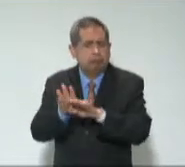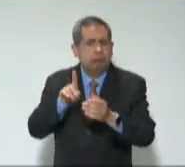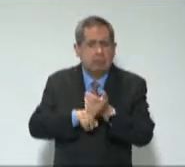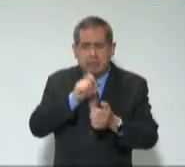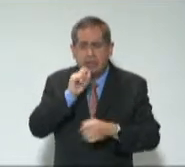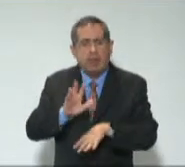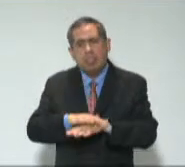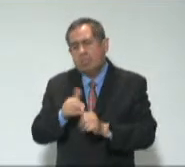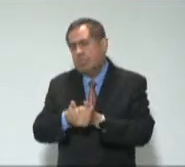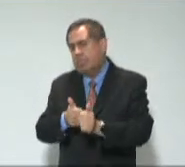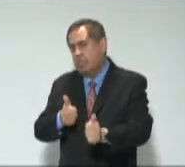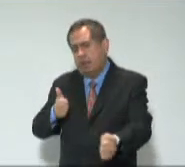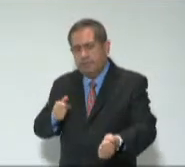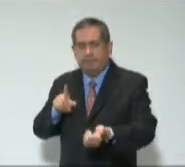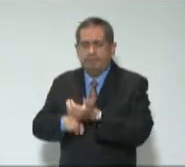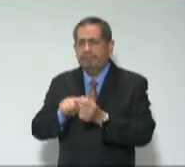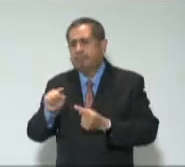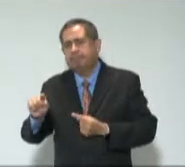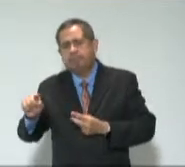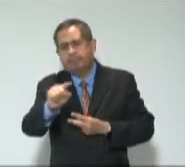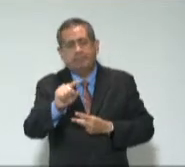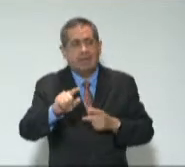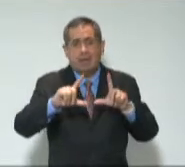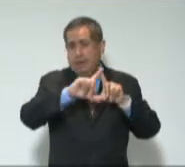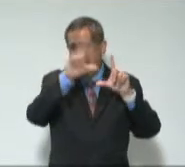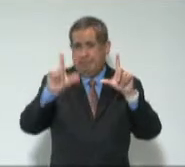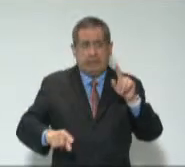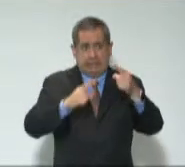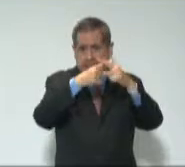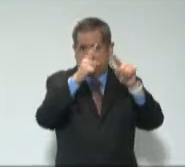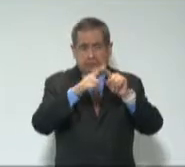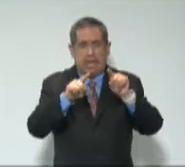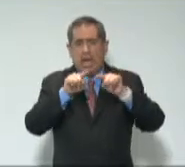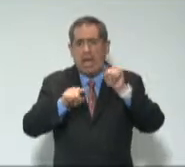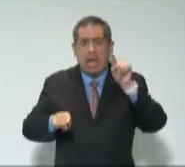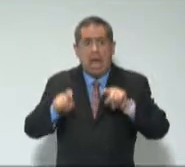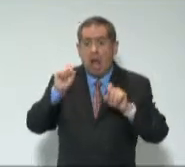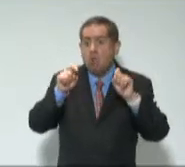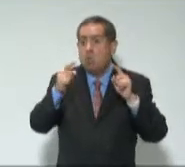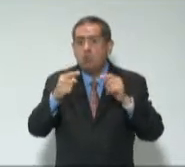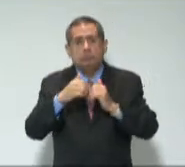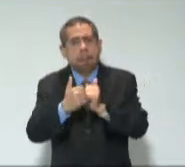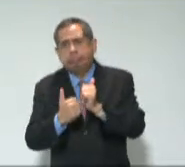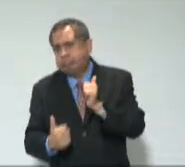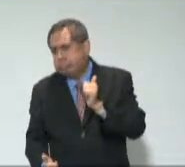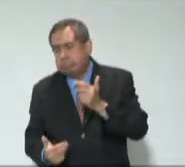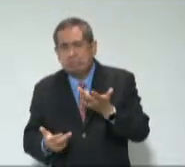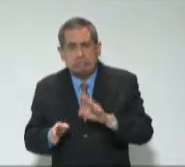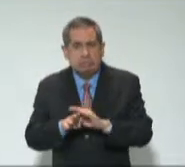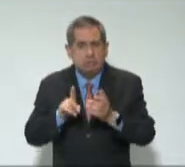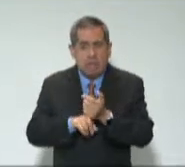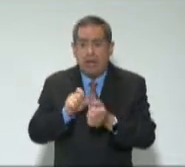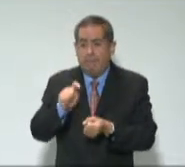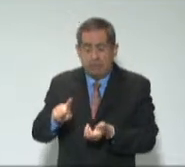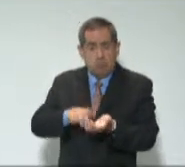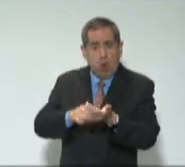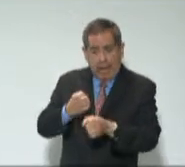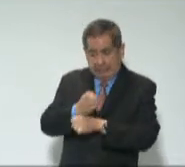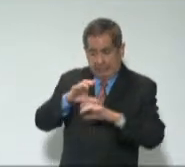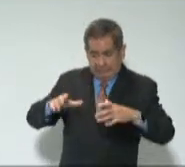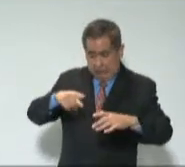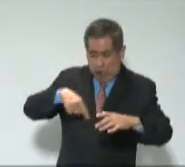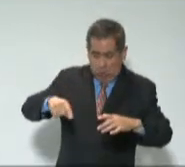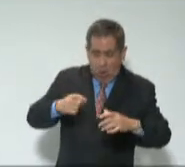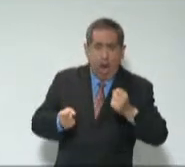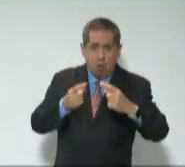rezago entre diferentes regiones del país entre diferentes estados pero al mismo tiempo dentro de un estado también podemos